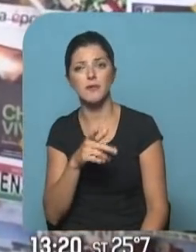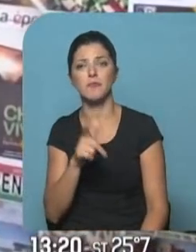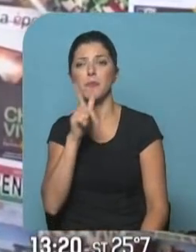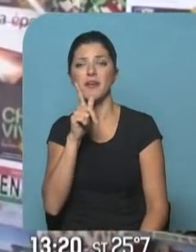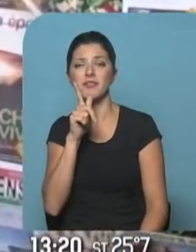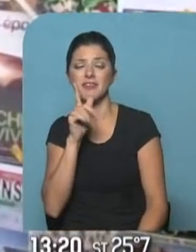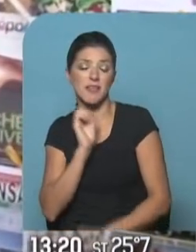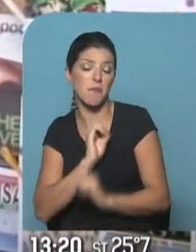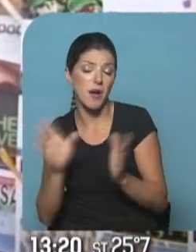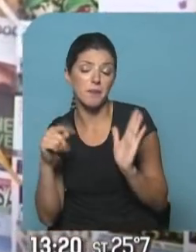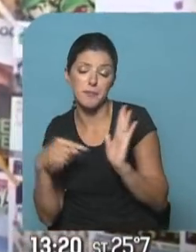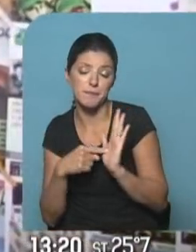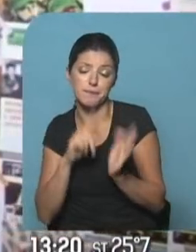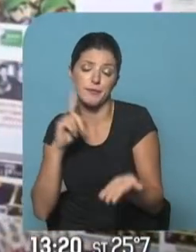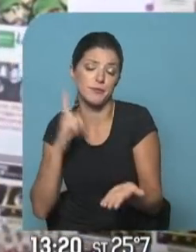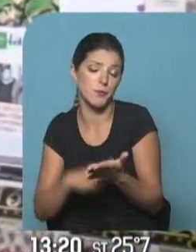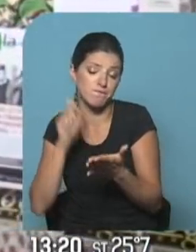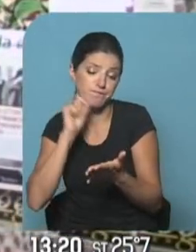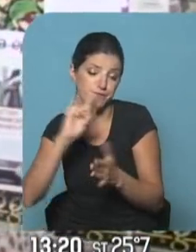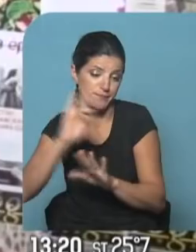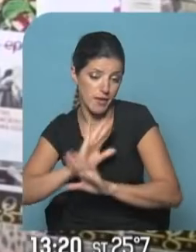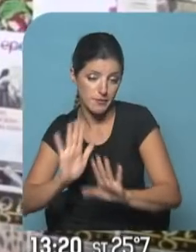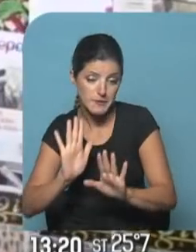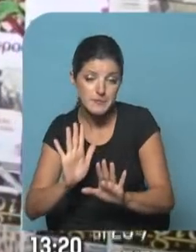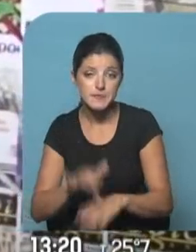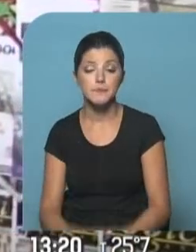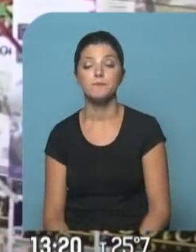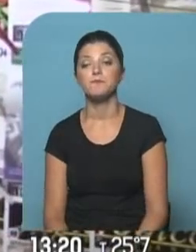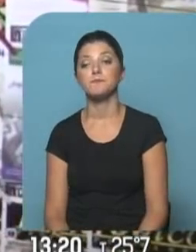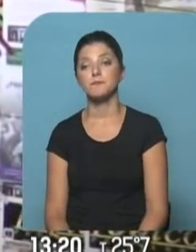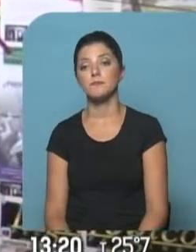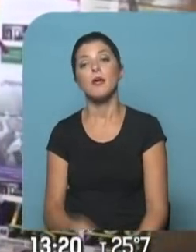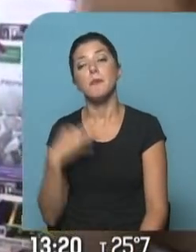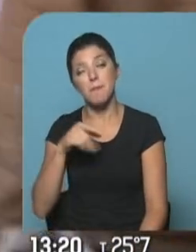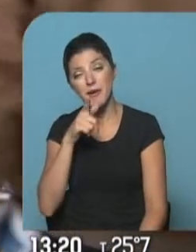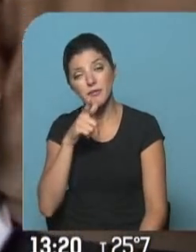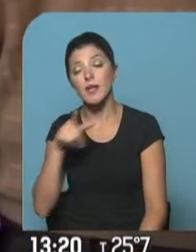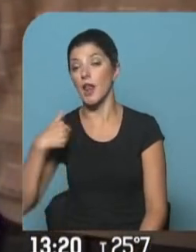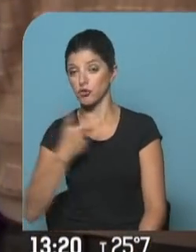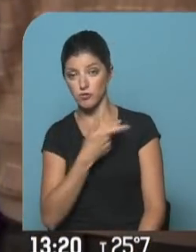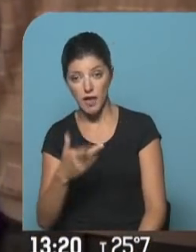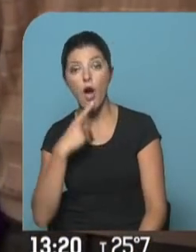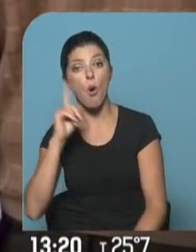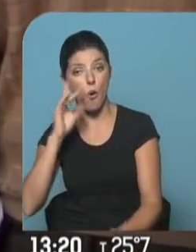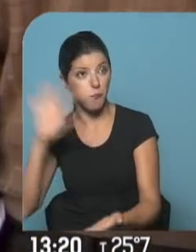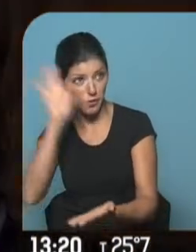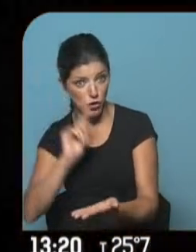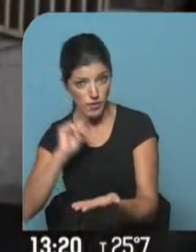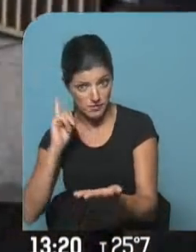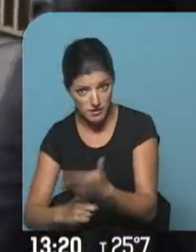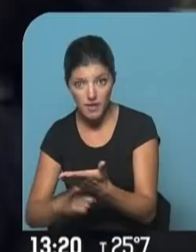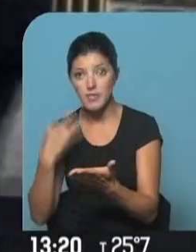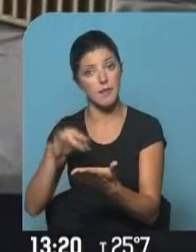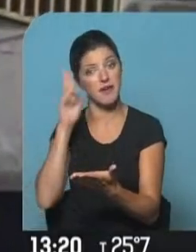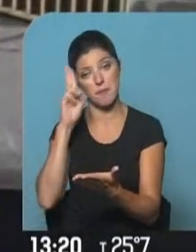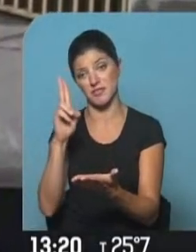pero bueno, son decisiones de ellos y yo creo que deberíamos respetar lo que la opinión pública ha opinado, ¿no?